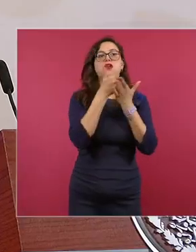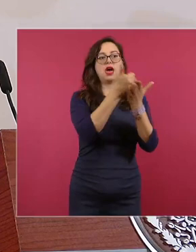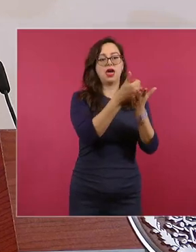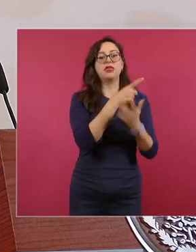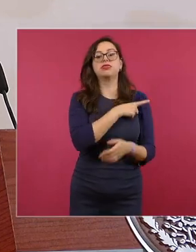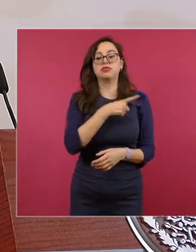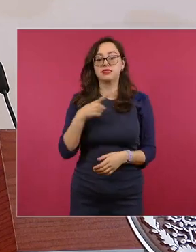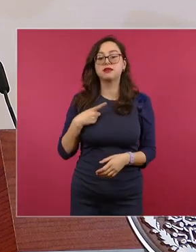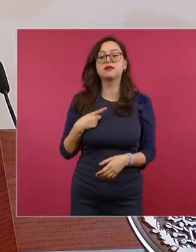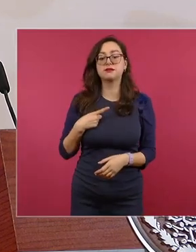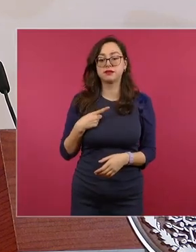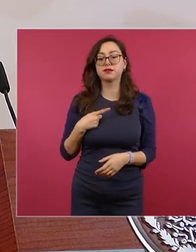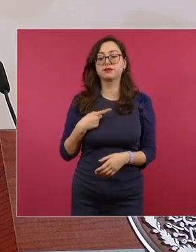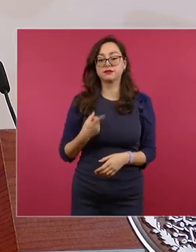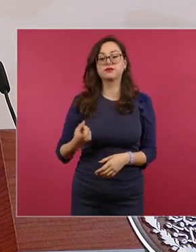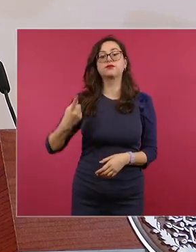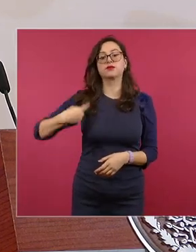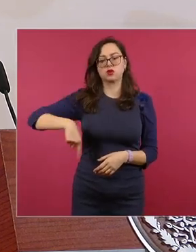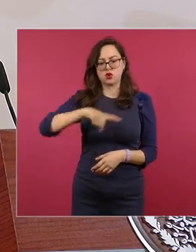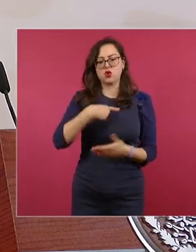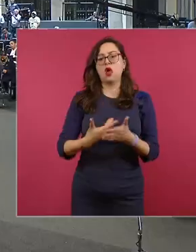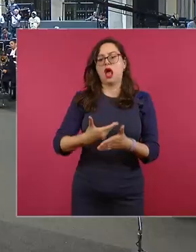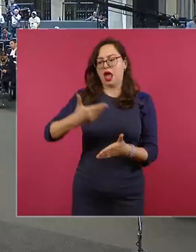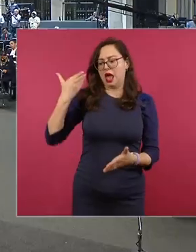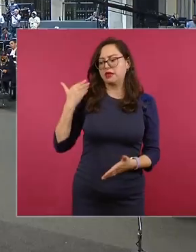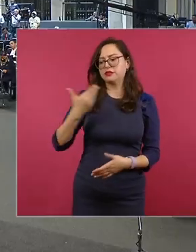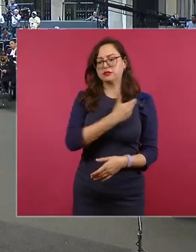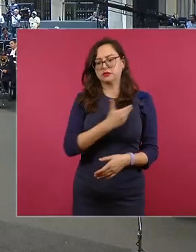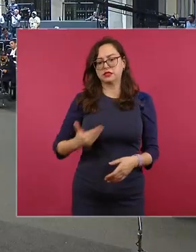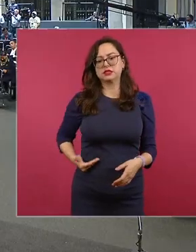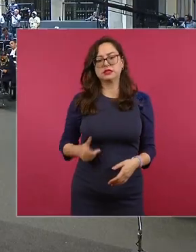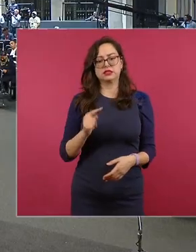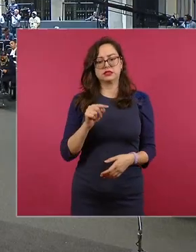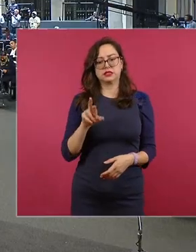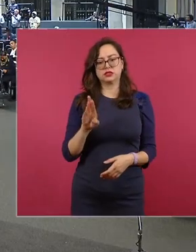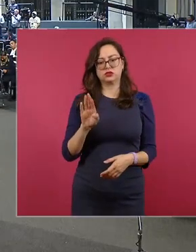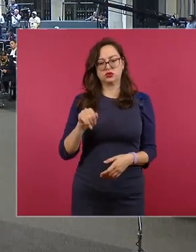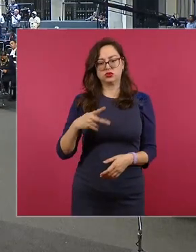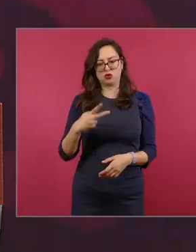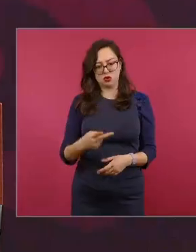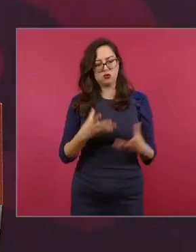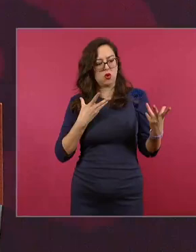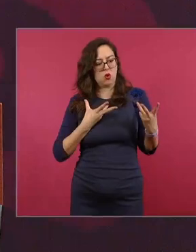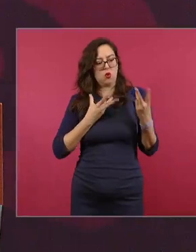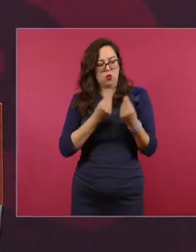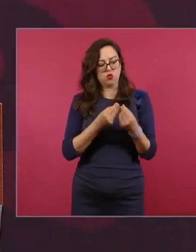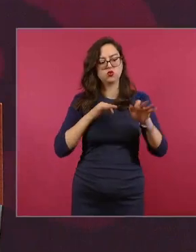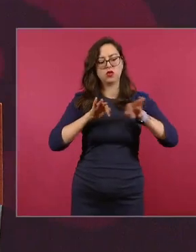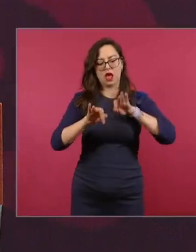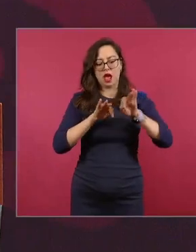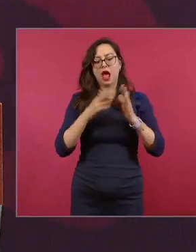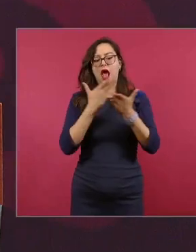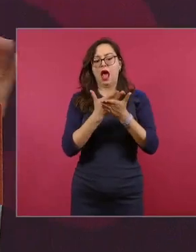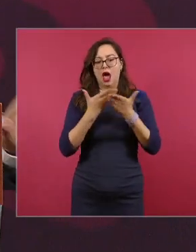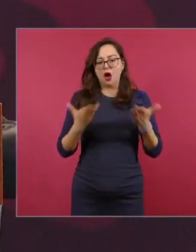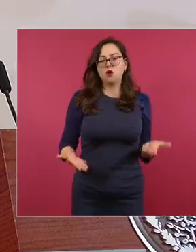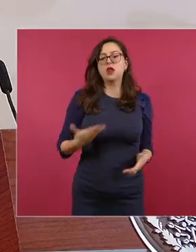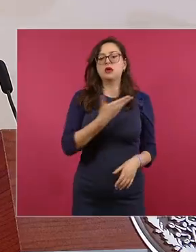Lo hicimos con el presidente Trump y lo estamos haciendo con el presidente Biden. Nada